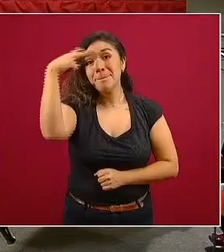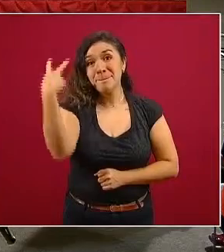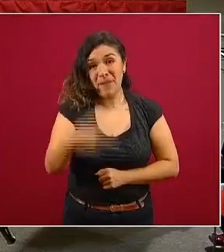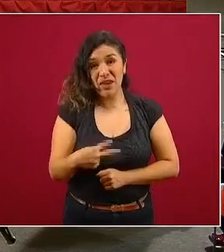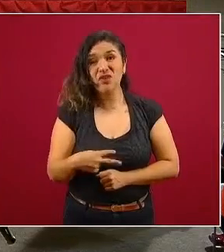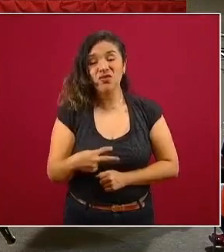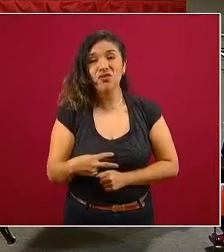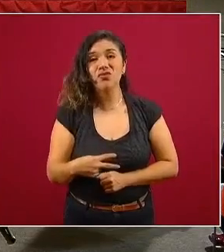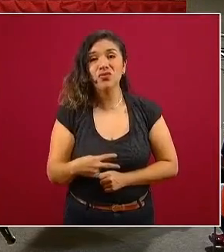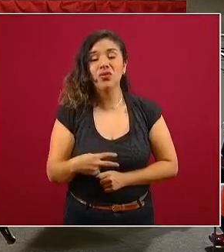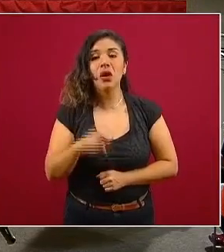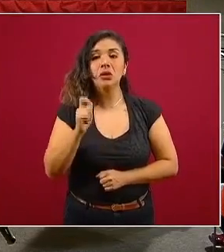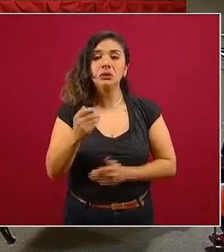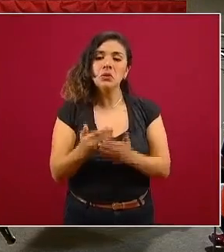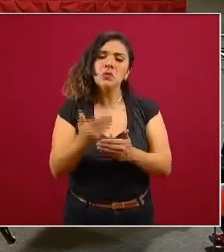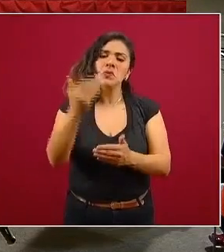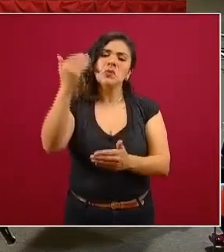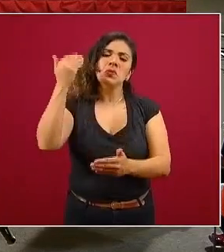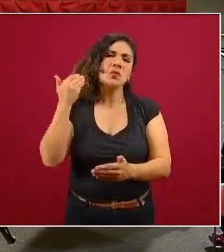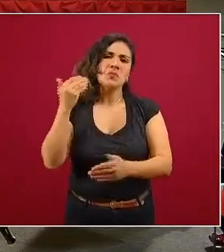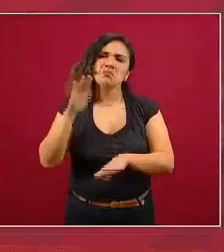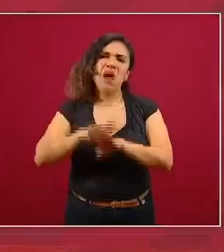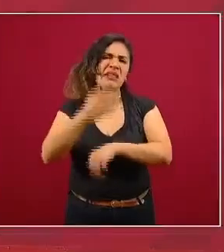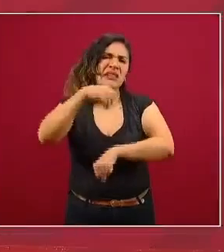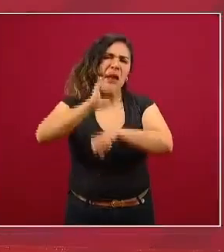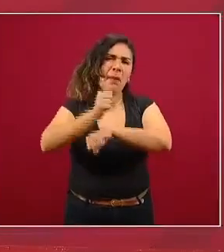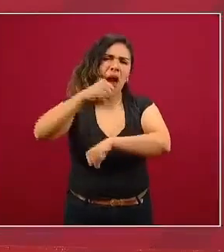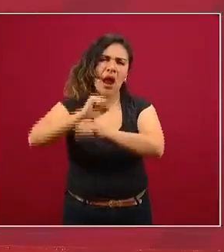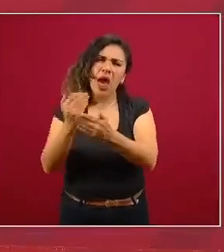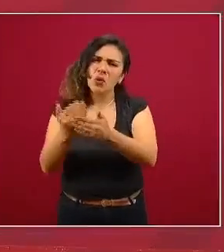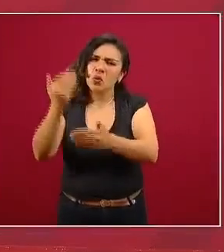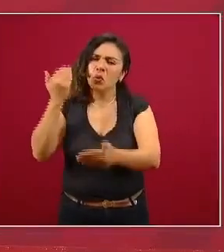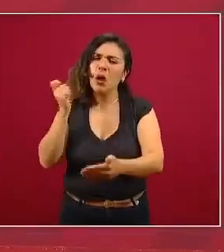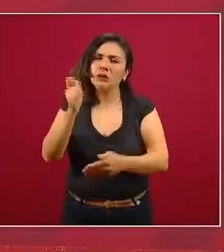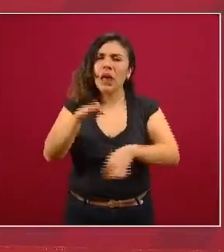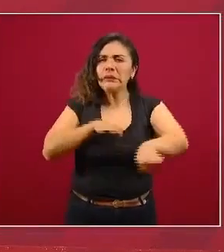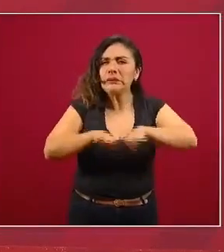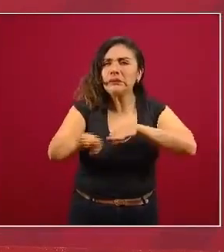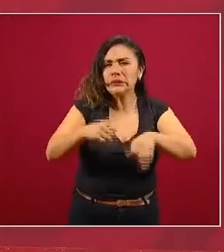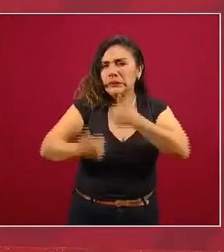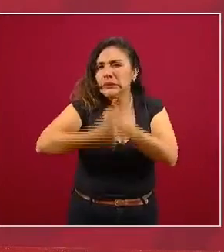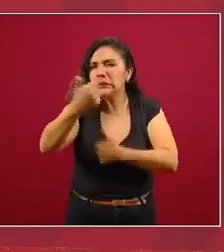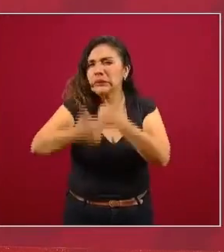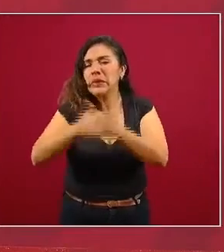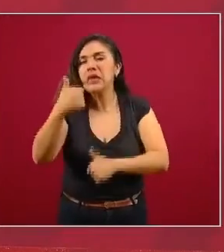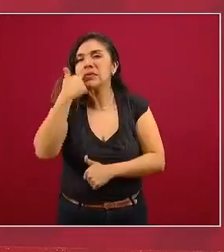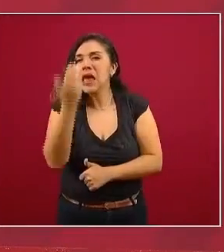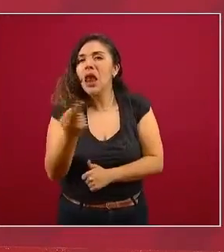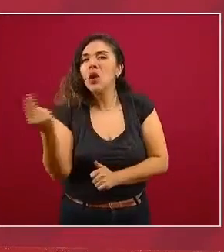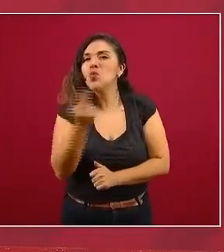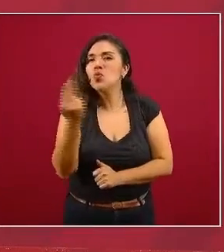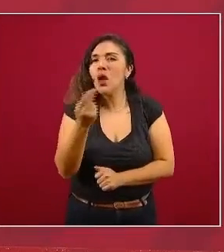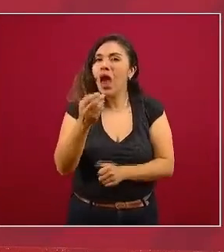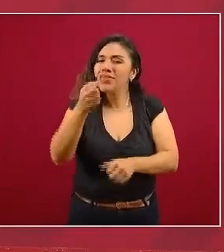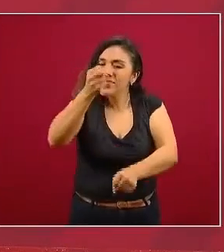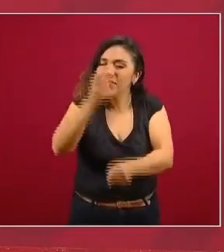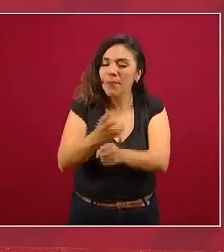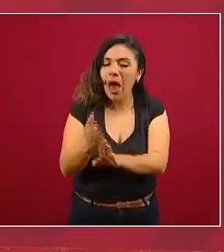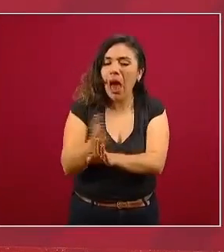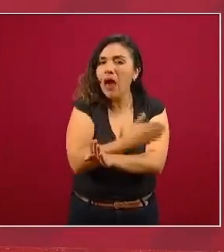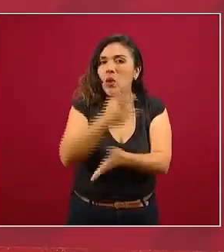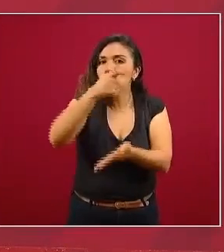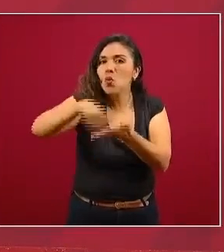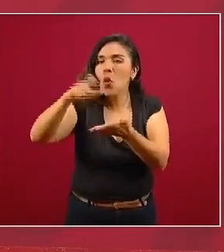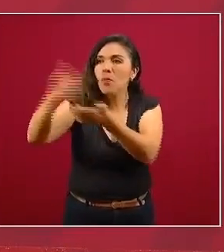México está desde hace muchas semanas trabajando por tener un acceso temprano a